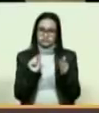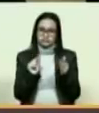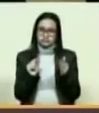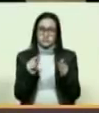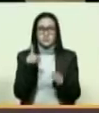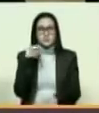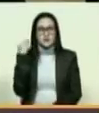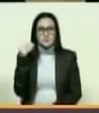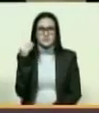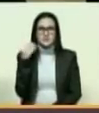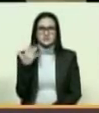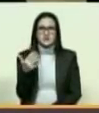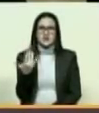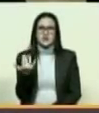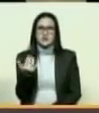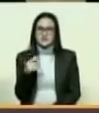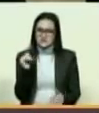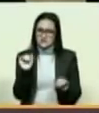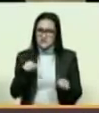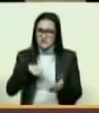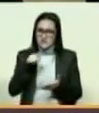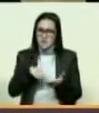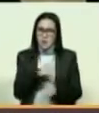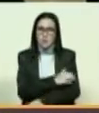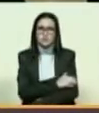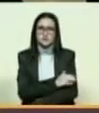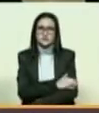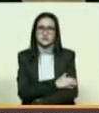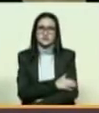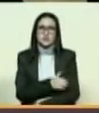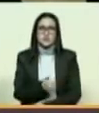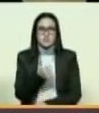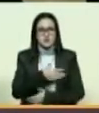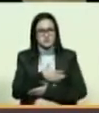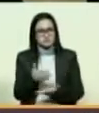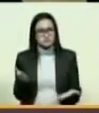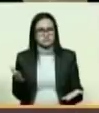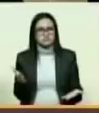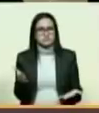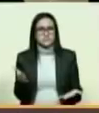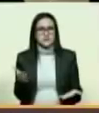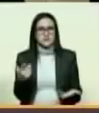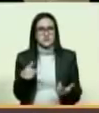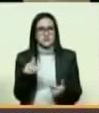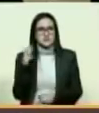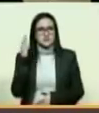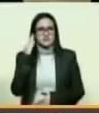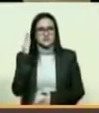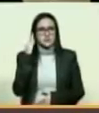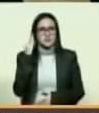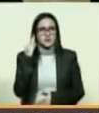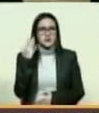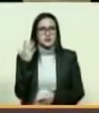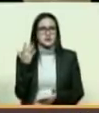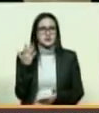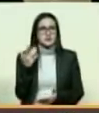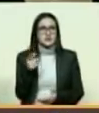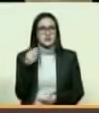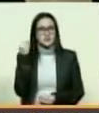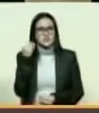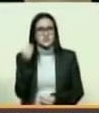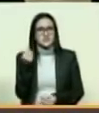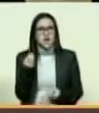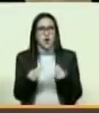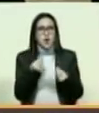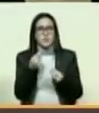cree que va a suceder? ¿Si firmará o no la oposición? En este sentido, ampliar la pregunta. También saber una valoración suya de cómo han sido